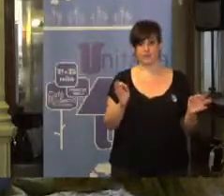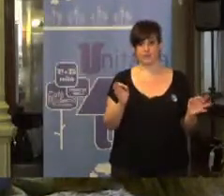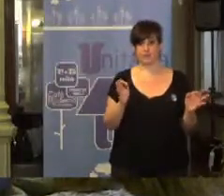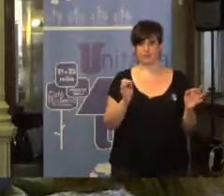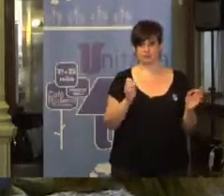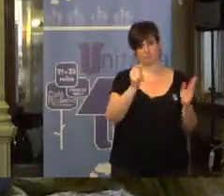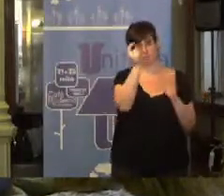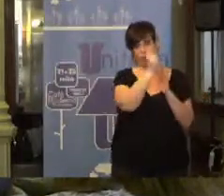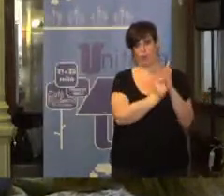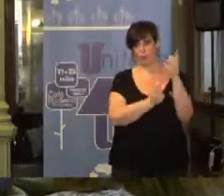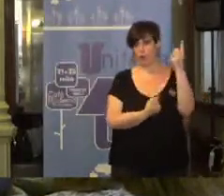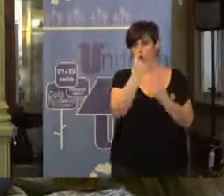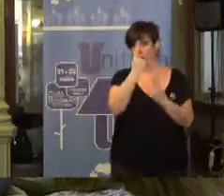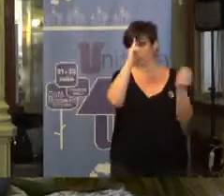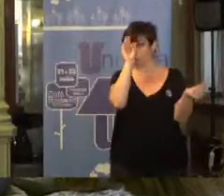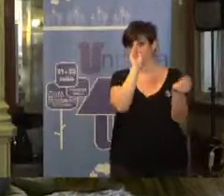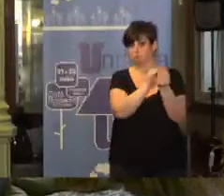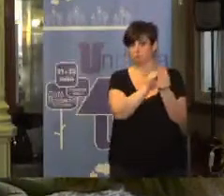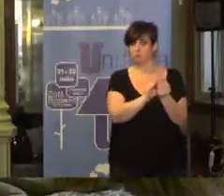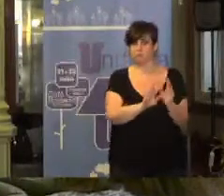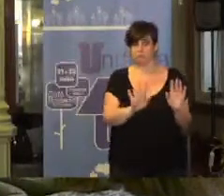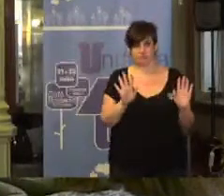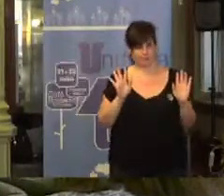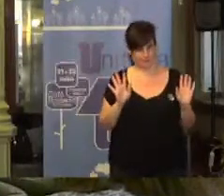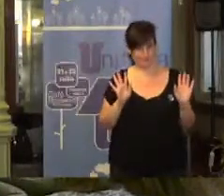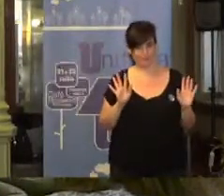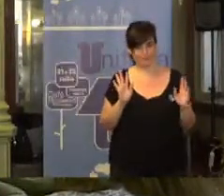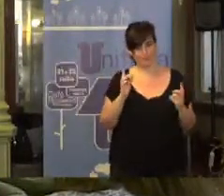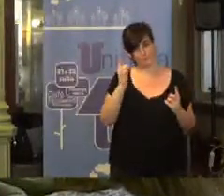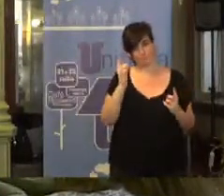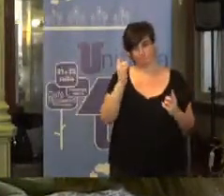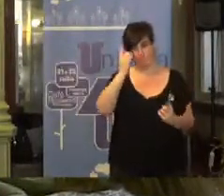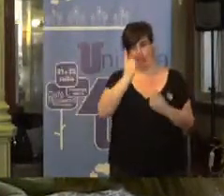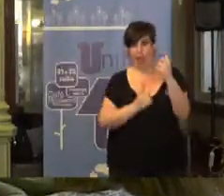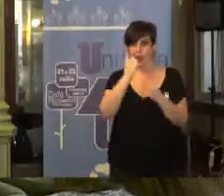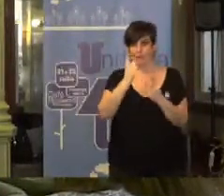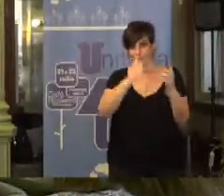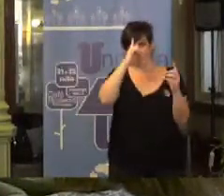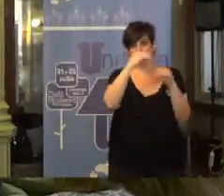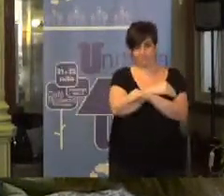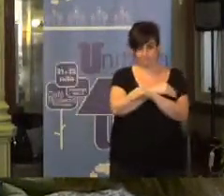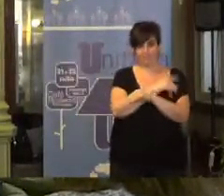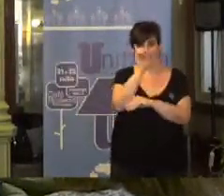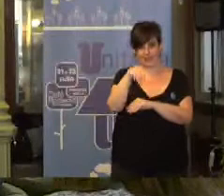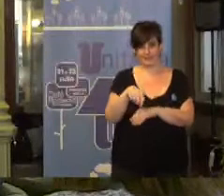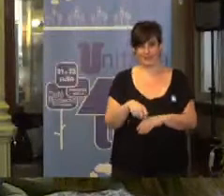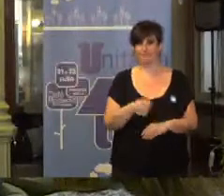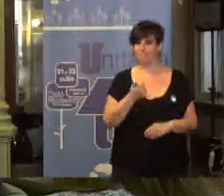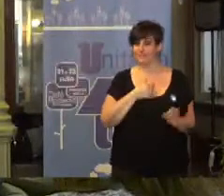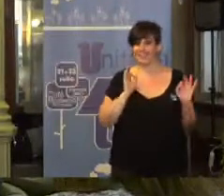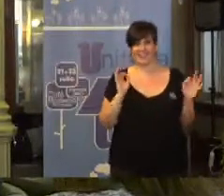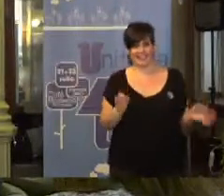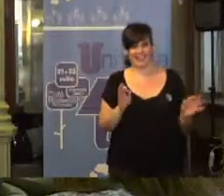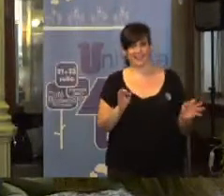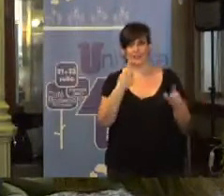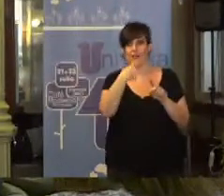acordo, pero moitos ou algúns de encontros, non? E eu quero decir que teño que suscribo totalmente todo